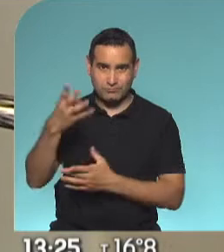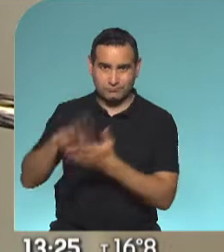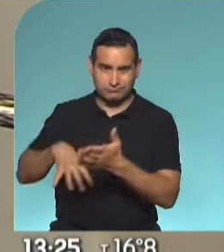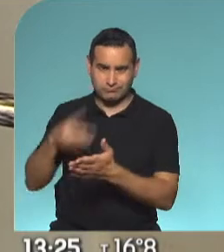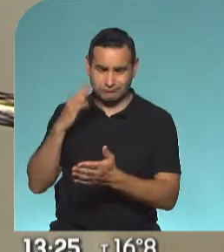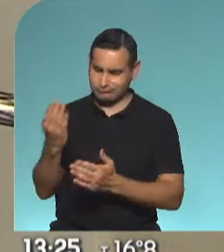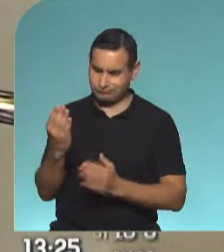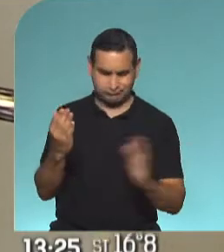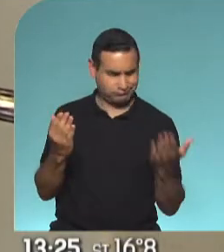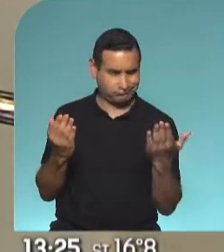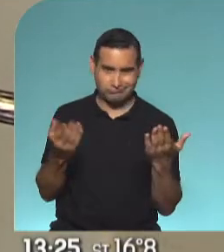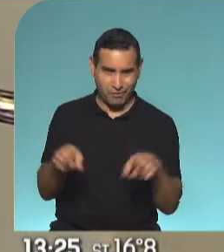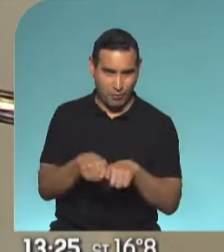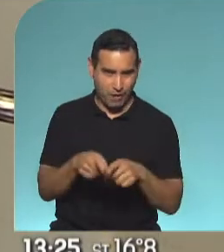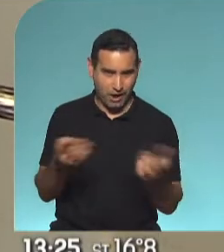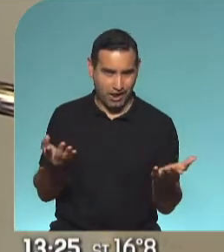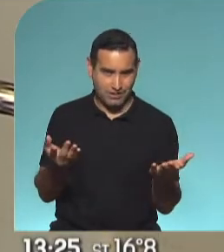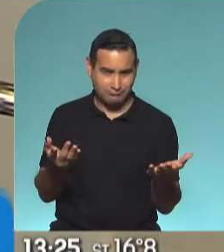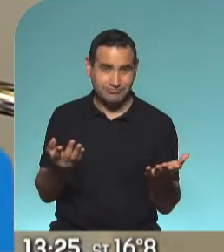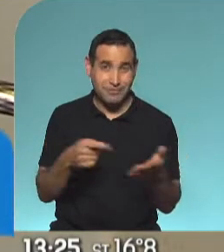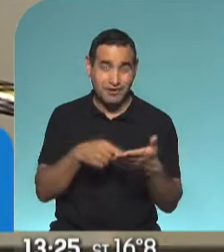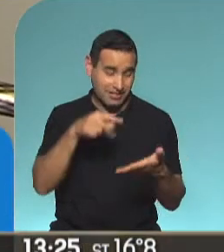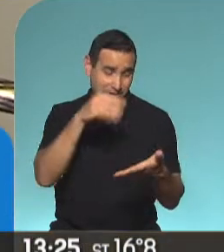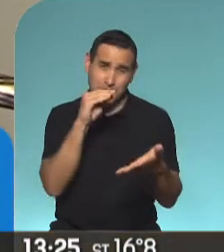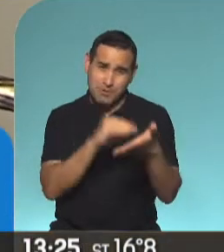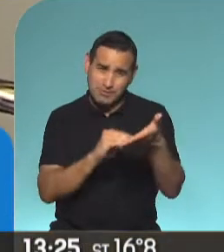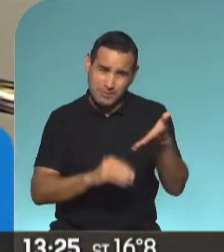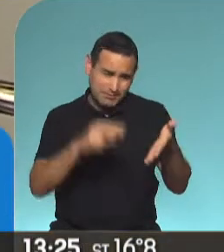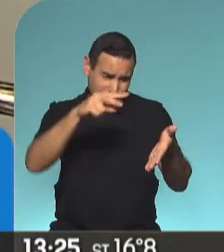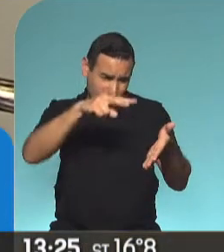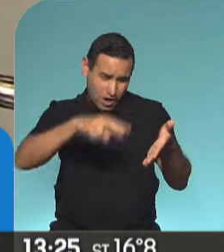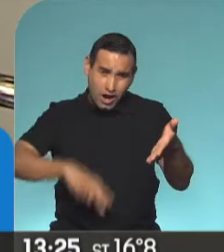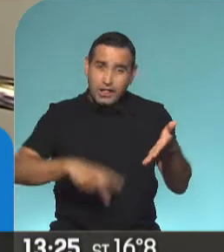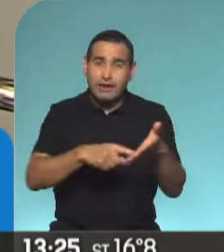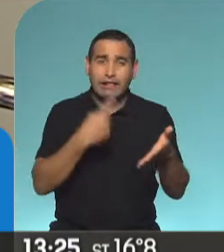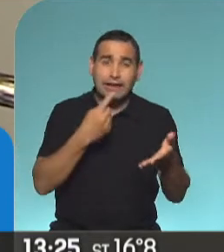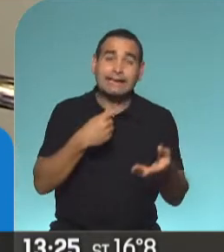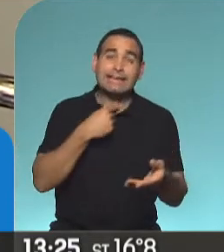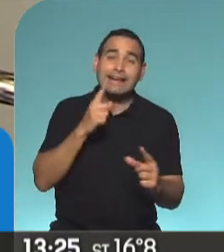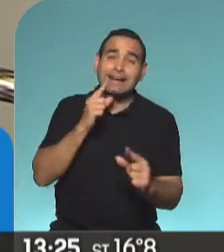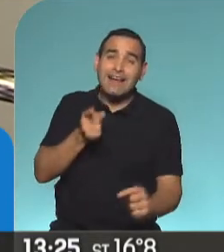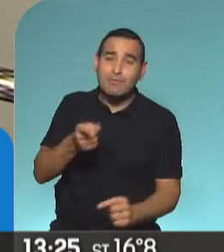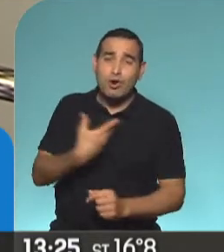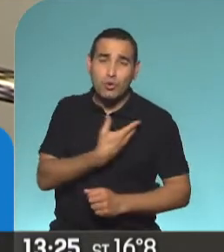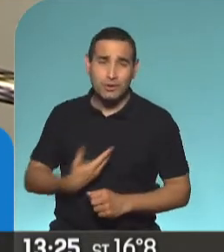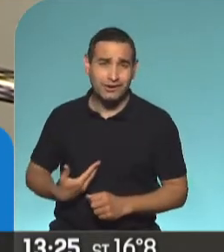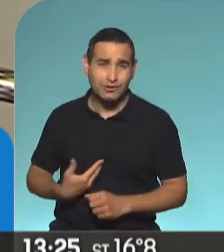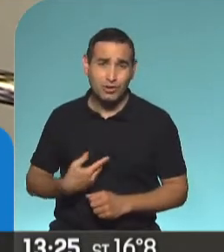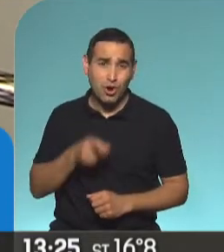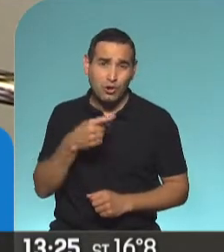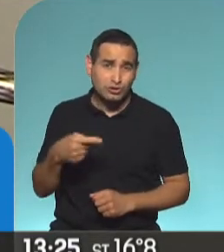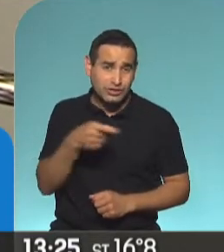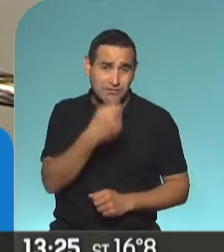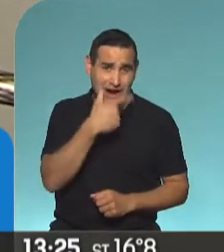pensamiento de Macri, ¿no? Porque todas las cosas que dice Macri ahí, que intenta reclamarle a nuestro gobierno, son cosas que él no